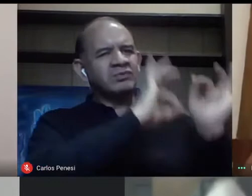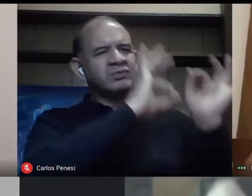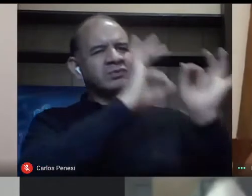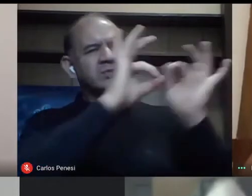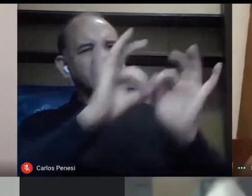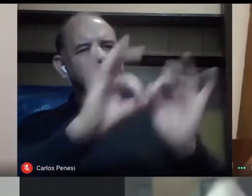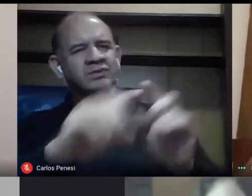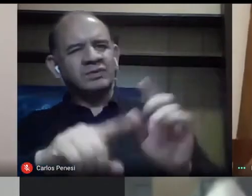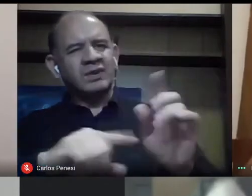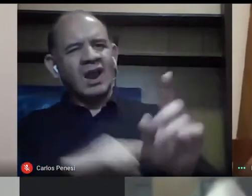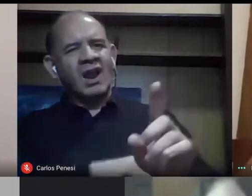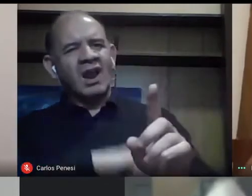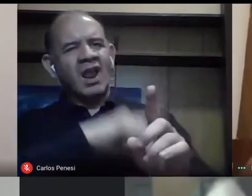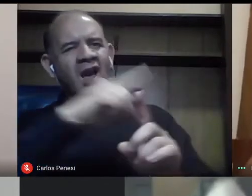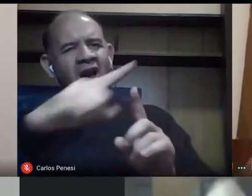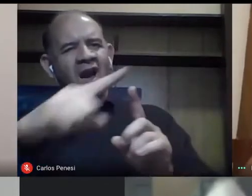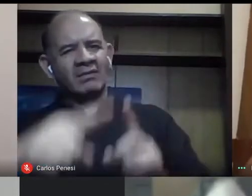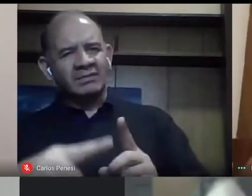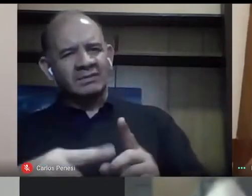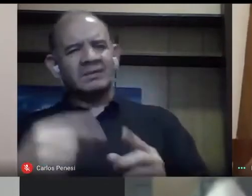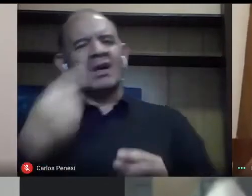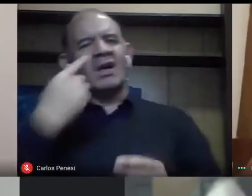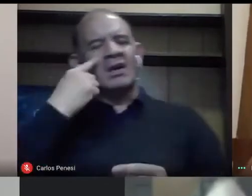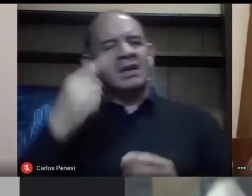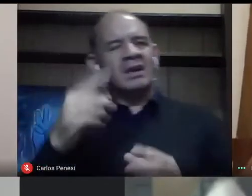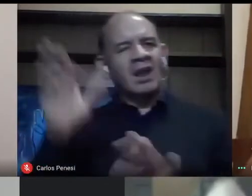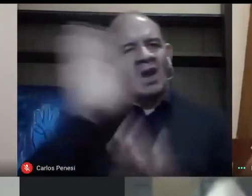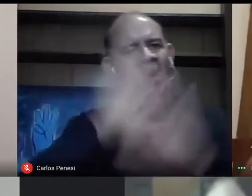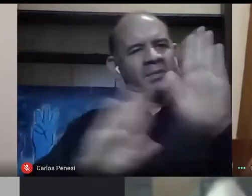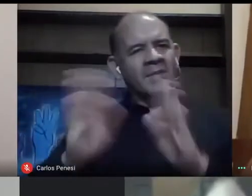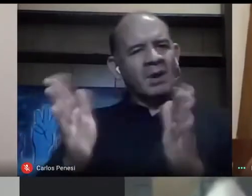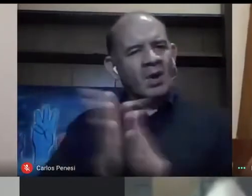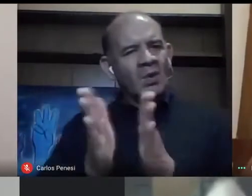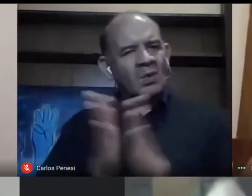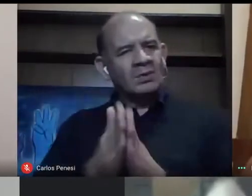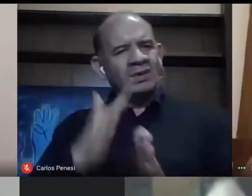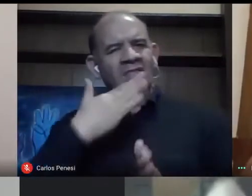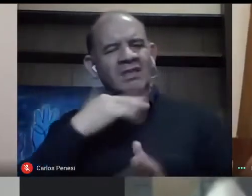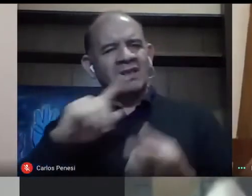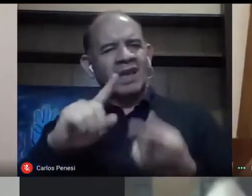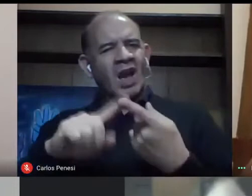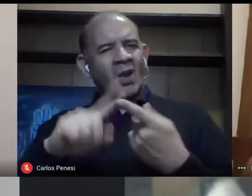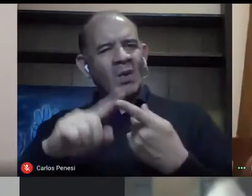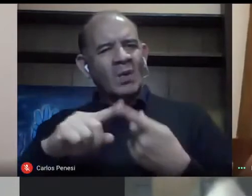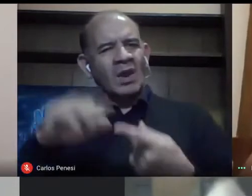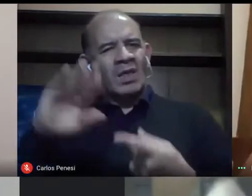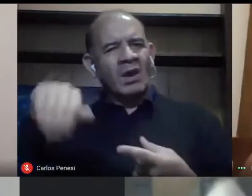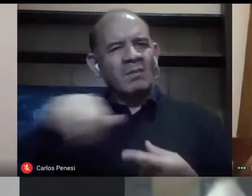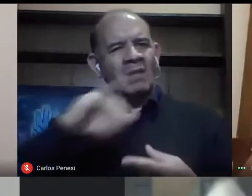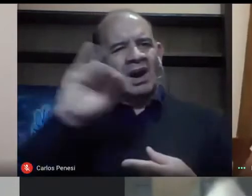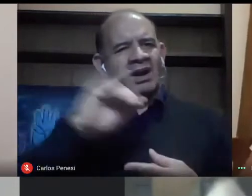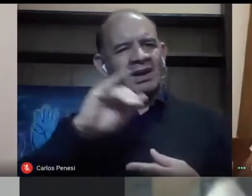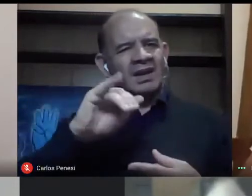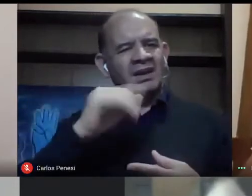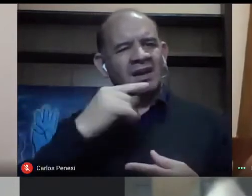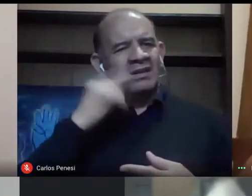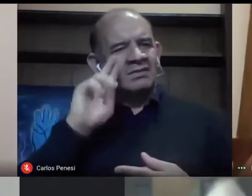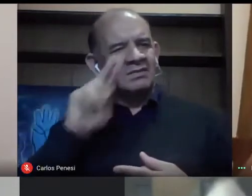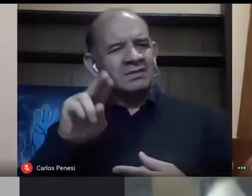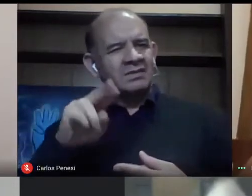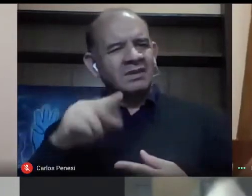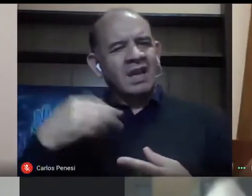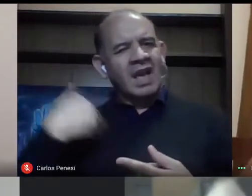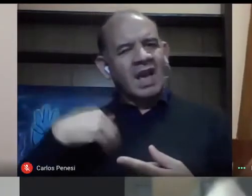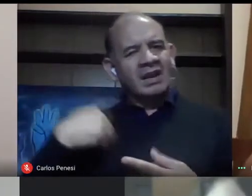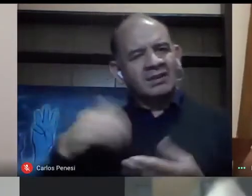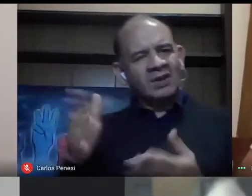tan ahí en la cocina. Sí, digamos, a ver, nosotros desde acá de Argentina empezamos a participar